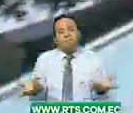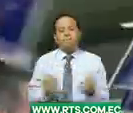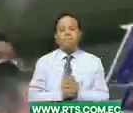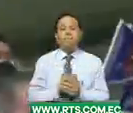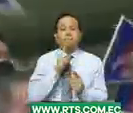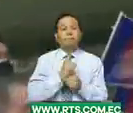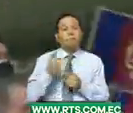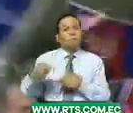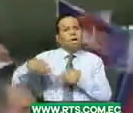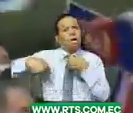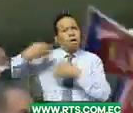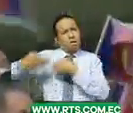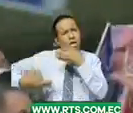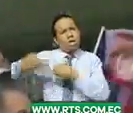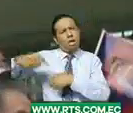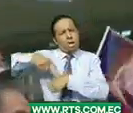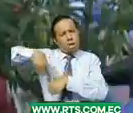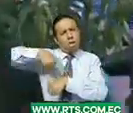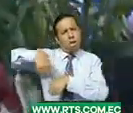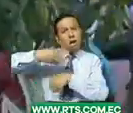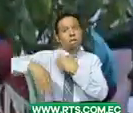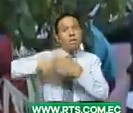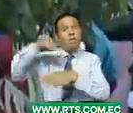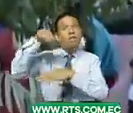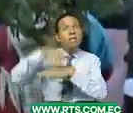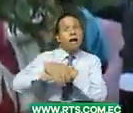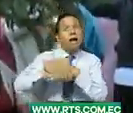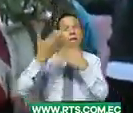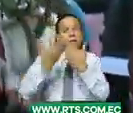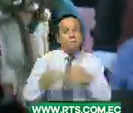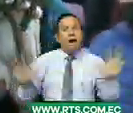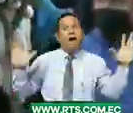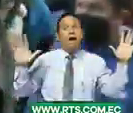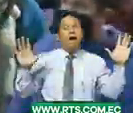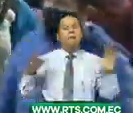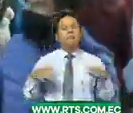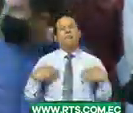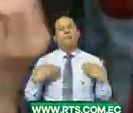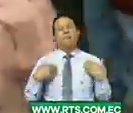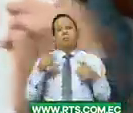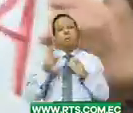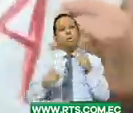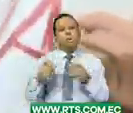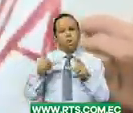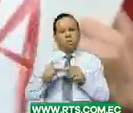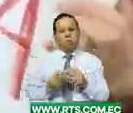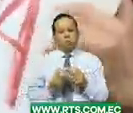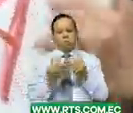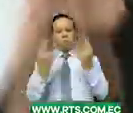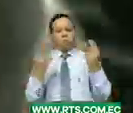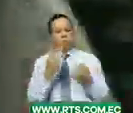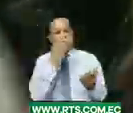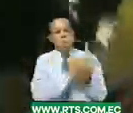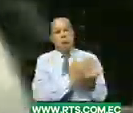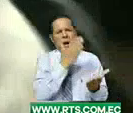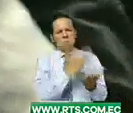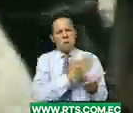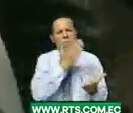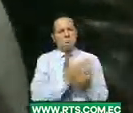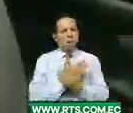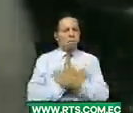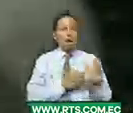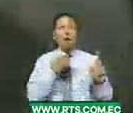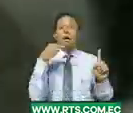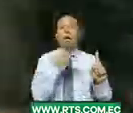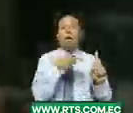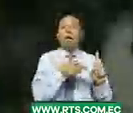horas, este fue el ambiente. Contrarios al ese entonces alcalde Yunda pedían su salida del puesto. Mientras tanto, él ingresó al